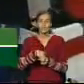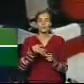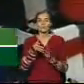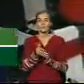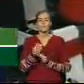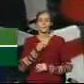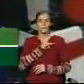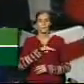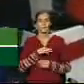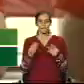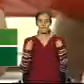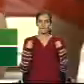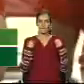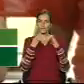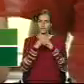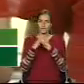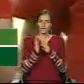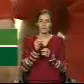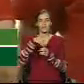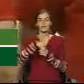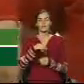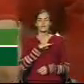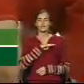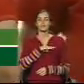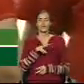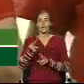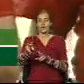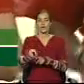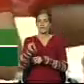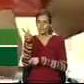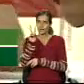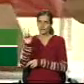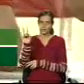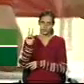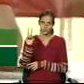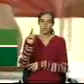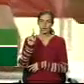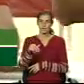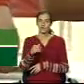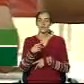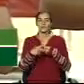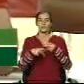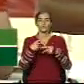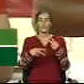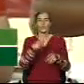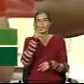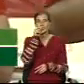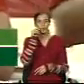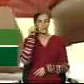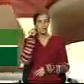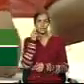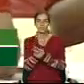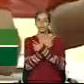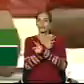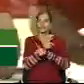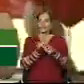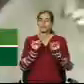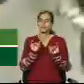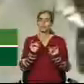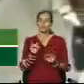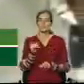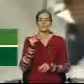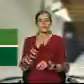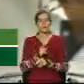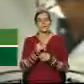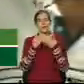de la gran misión Vivienda, dentro de la gran misión Agro-Venezuela, productores libres. Y eso lo